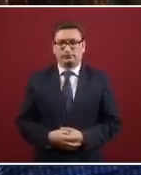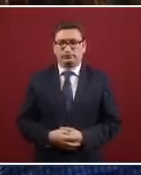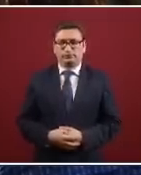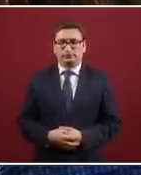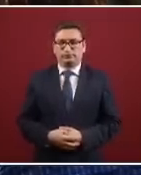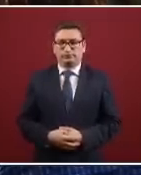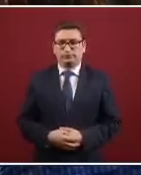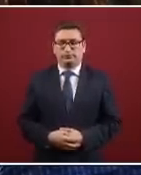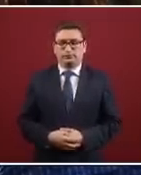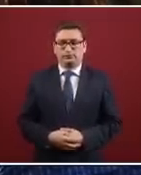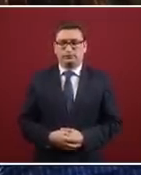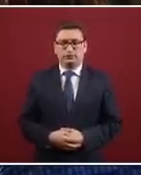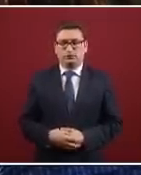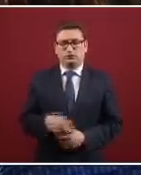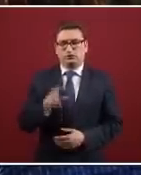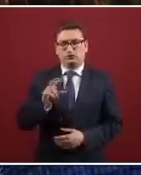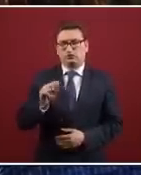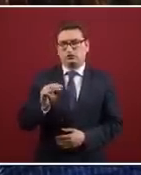No,